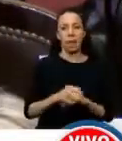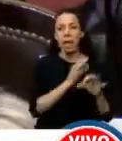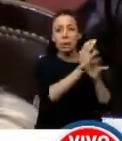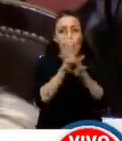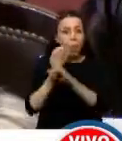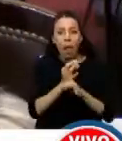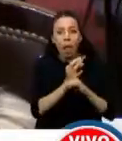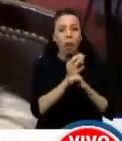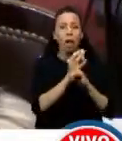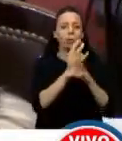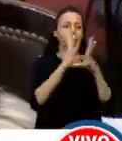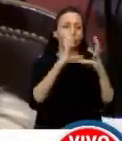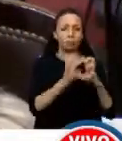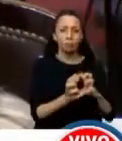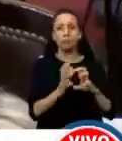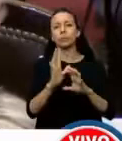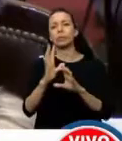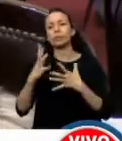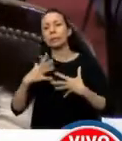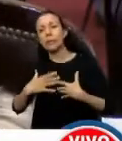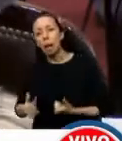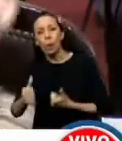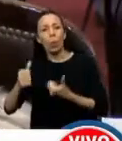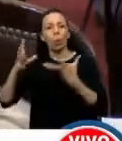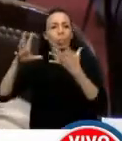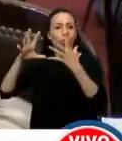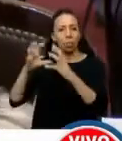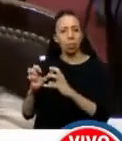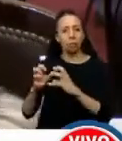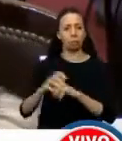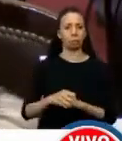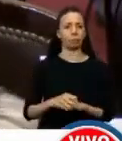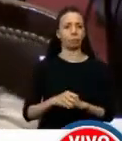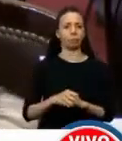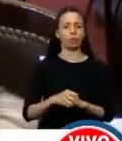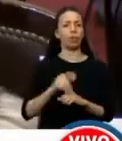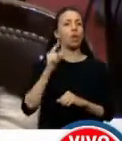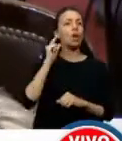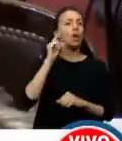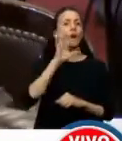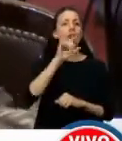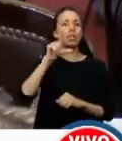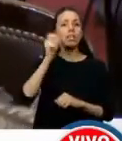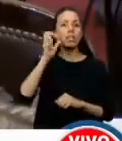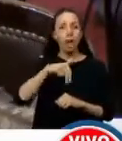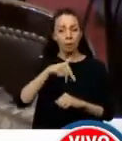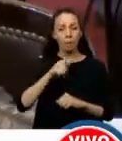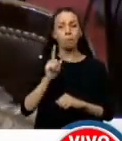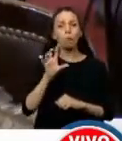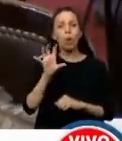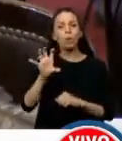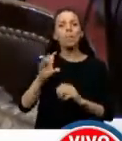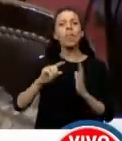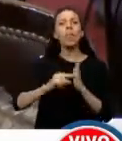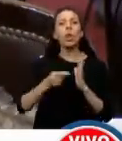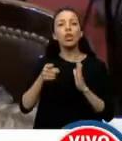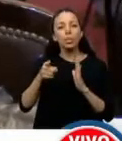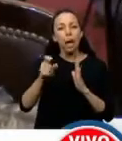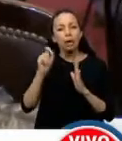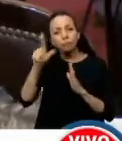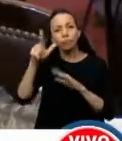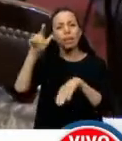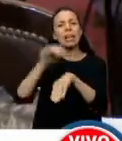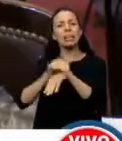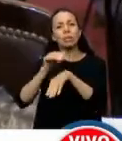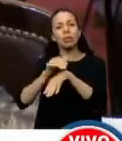del acuerdo, quiénes fueron esos fugadores, que el Fondo Monetario Internacional se haga cargo de la cuota de responsabilidad que tiene